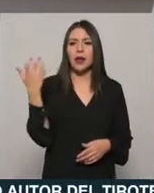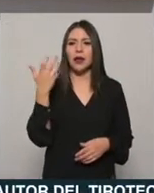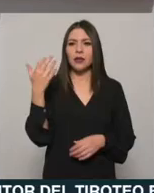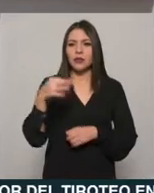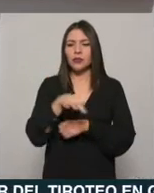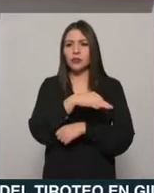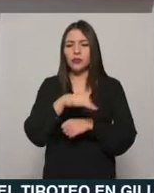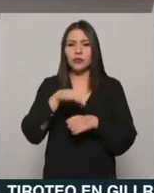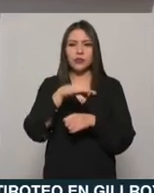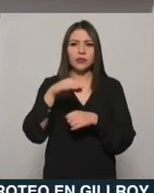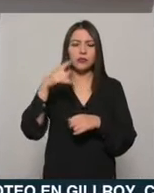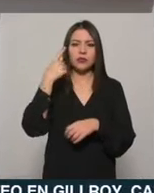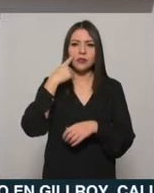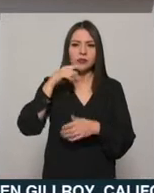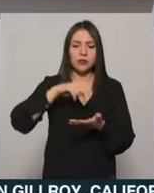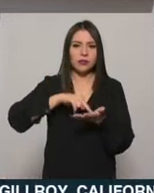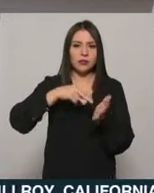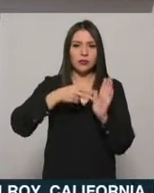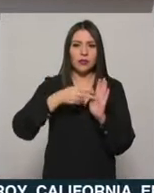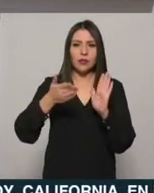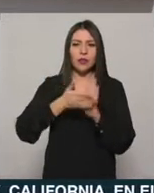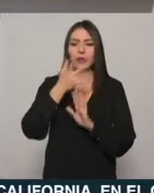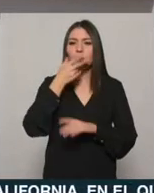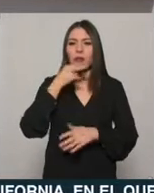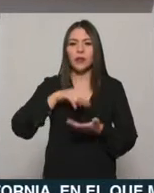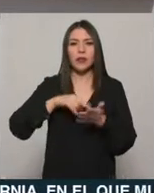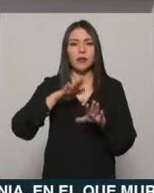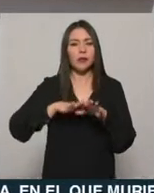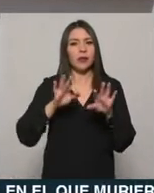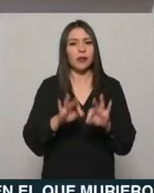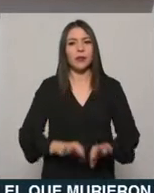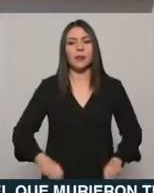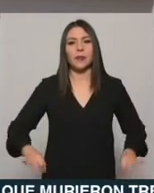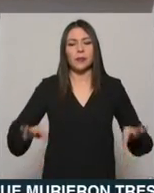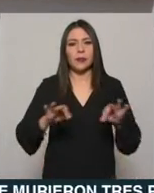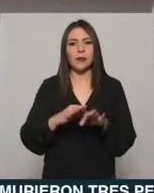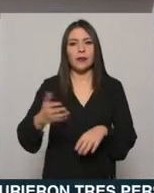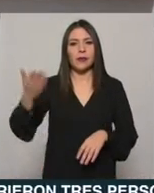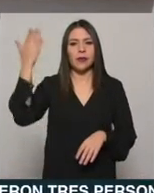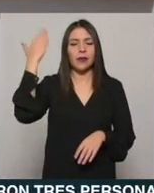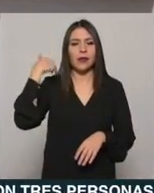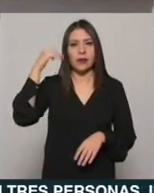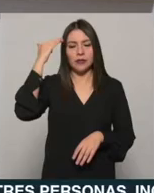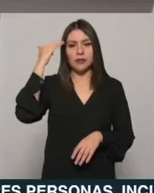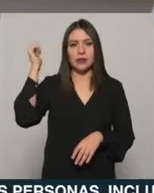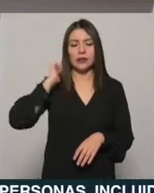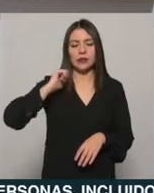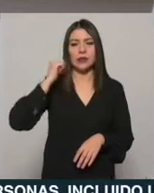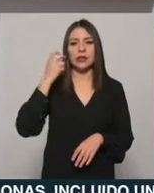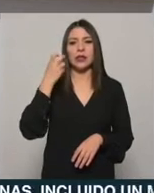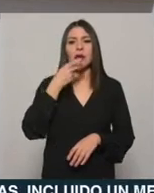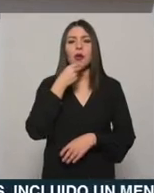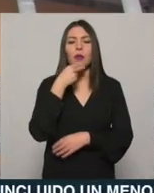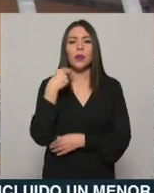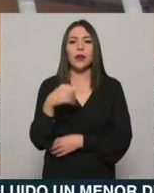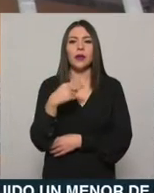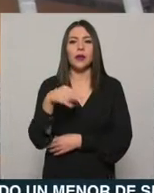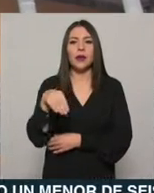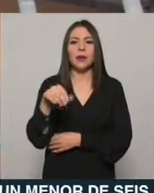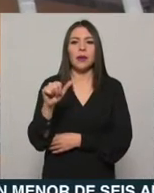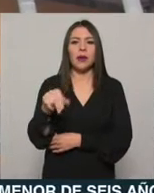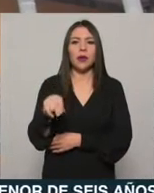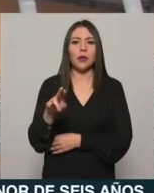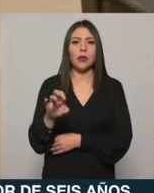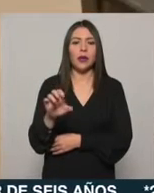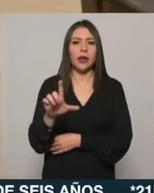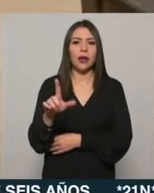de la edificación al arquitecto más importante del neoclásico mexicano, que es el español Manuel Tolsá.